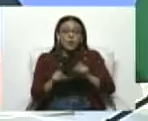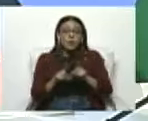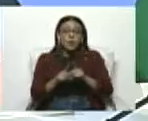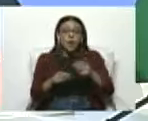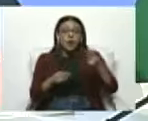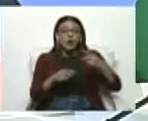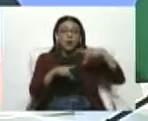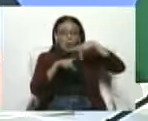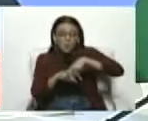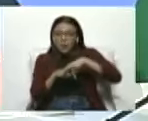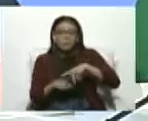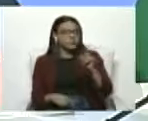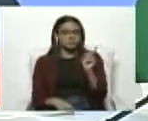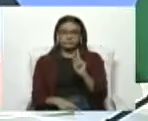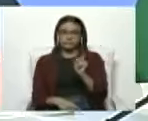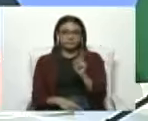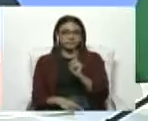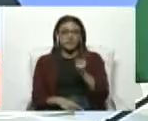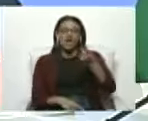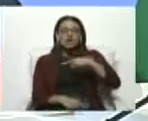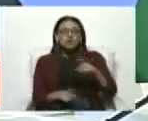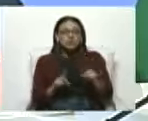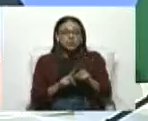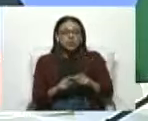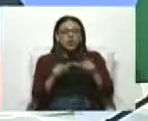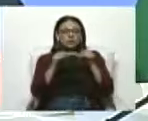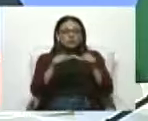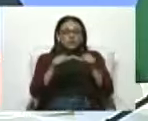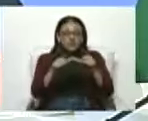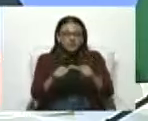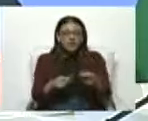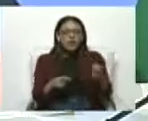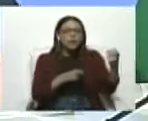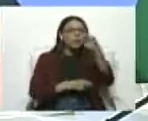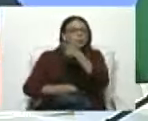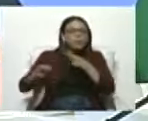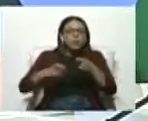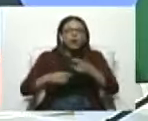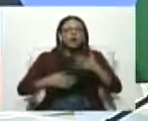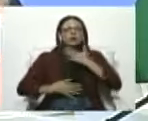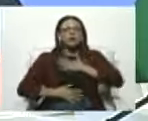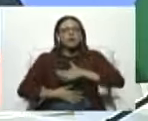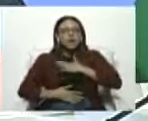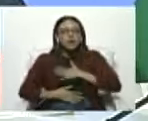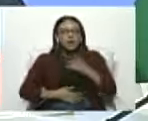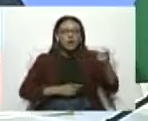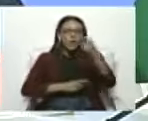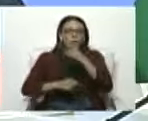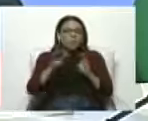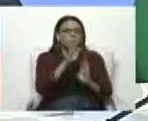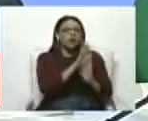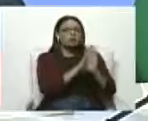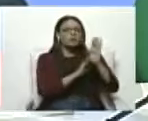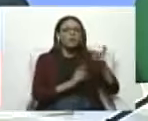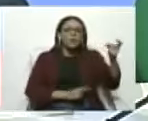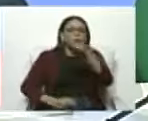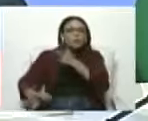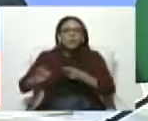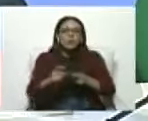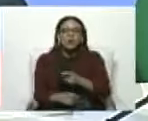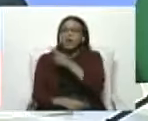una tranquilidad que le permita desarrollar industria, procesos. No, no. La gente está en guerra,